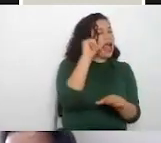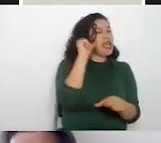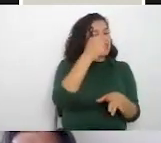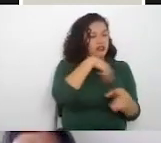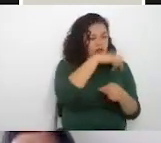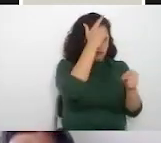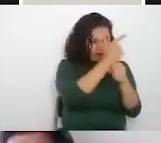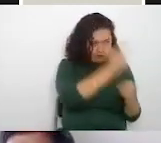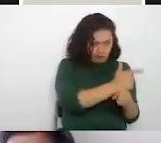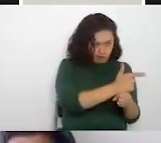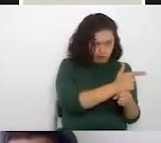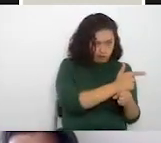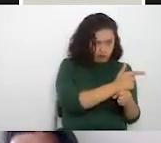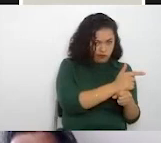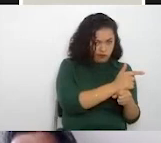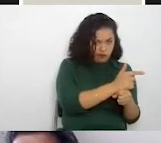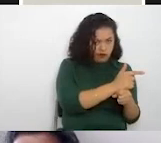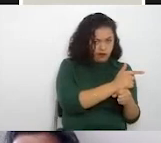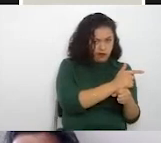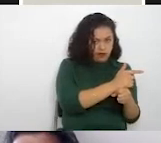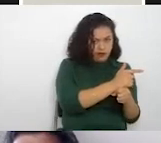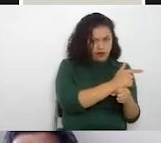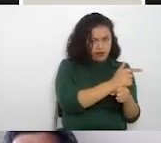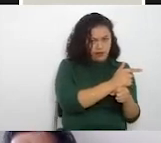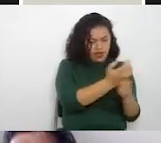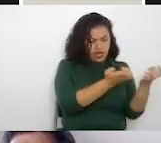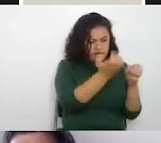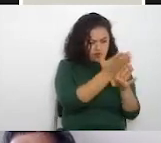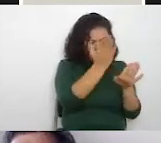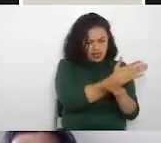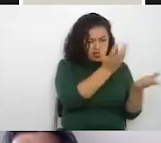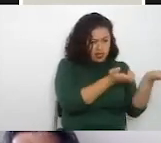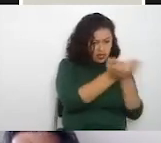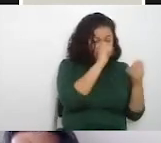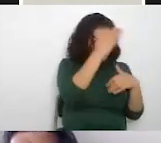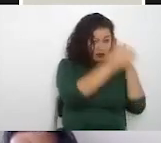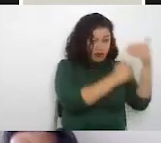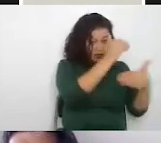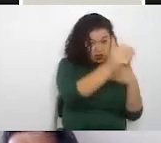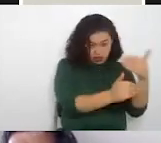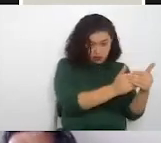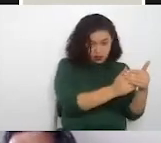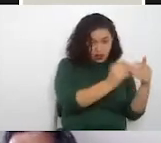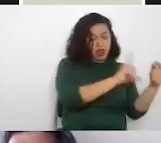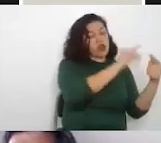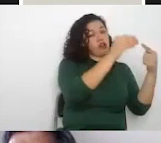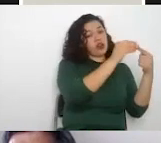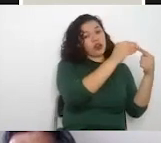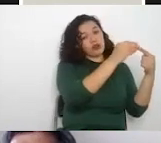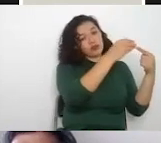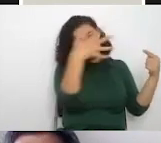mencionando ayer, del ejercicio anterior, ahora vean qué